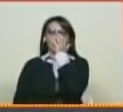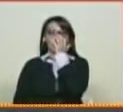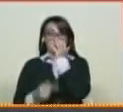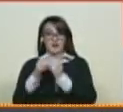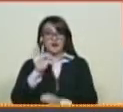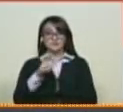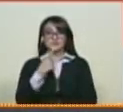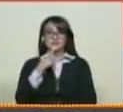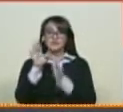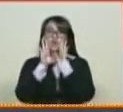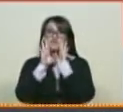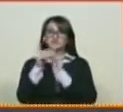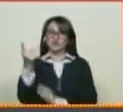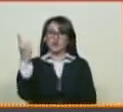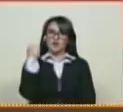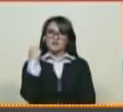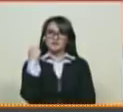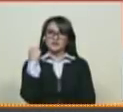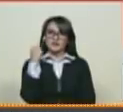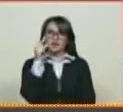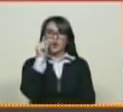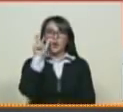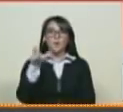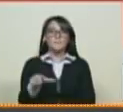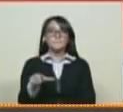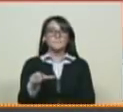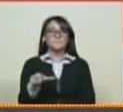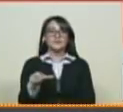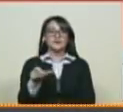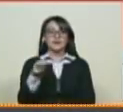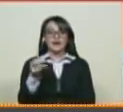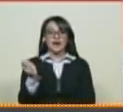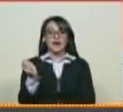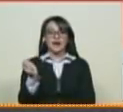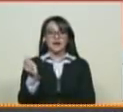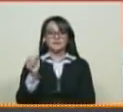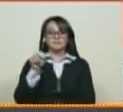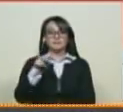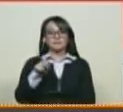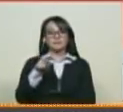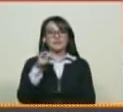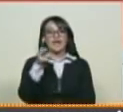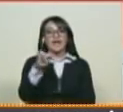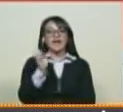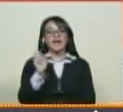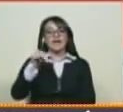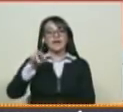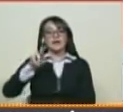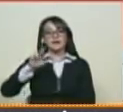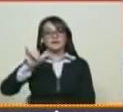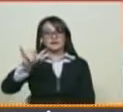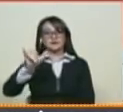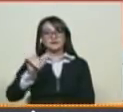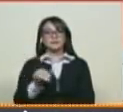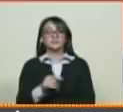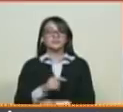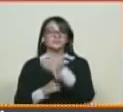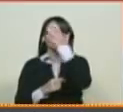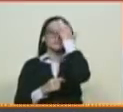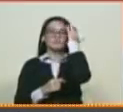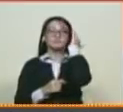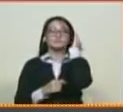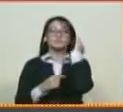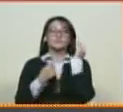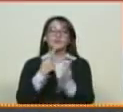que presentamos el día de ayer el señor Henry Bert Emmanuel Rivas Vivas, alias Morfeo, que dijo